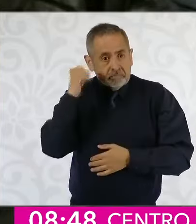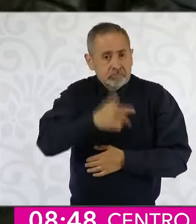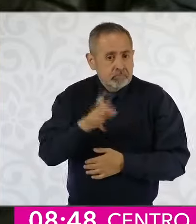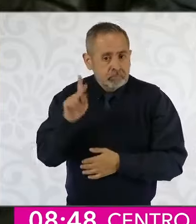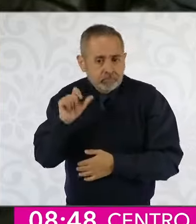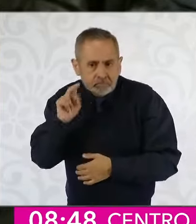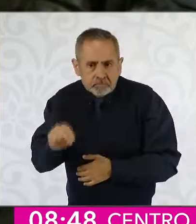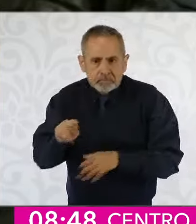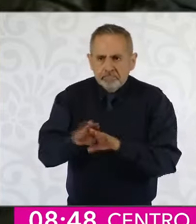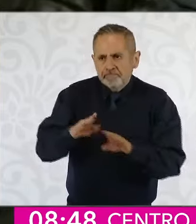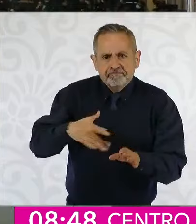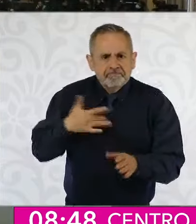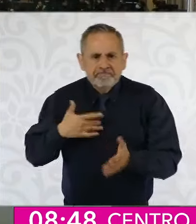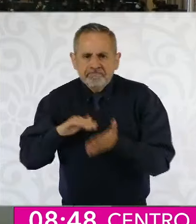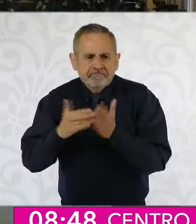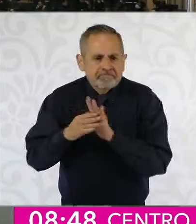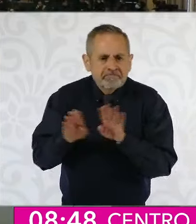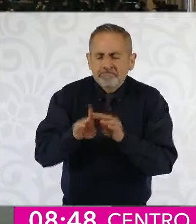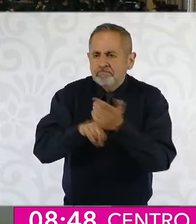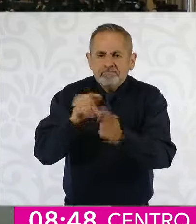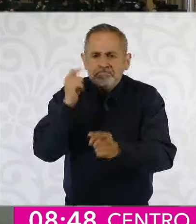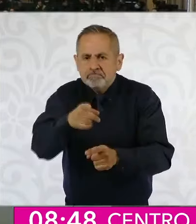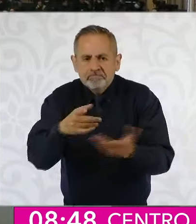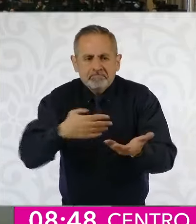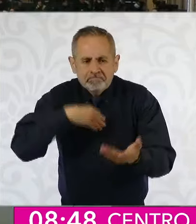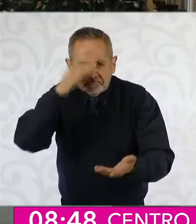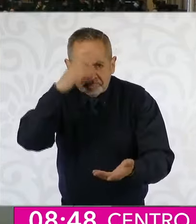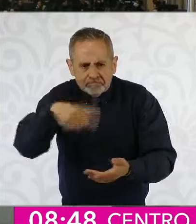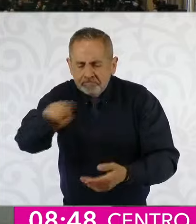cómo ven la situación. ¿Alguien quiere comentar?